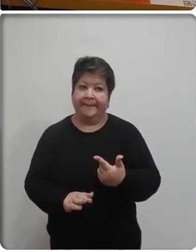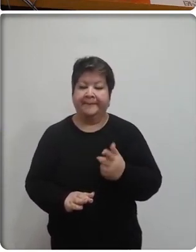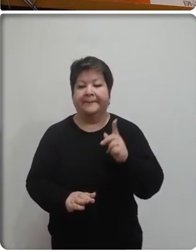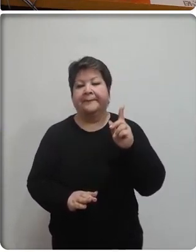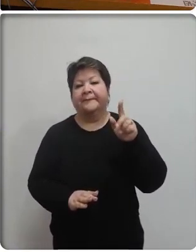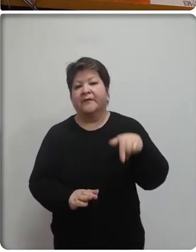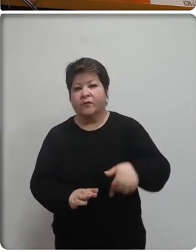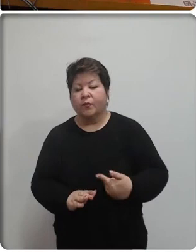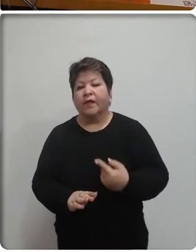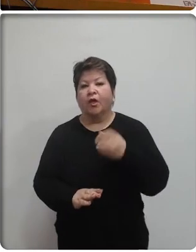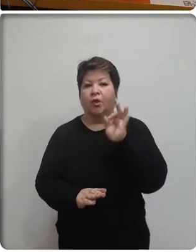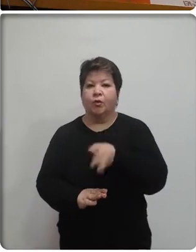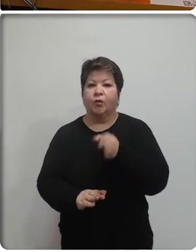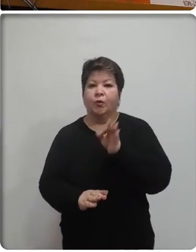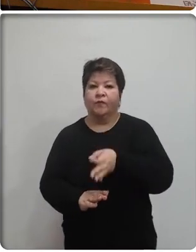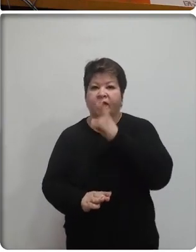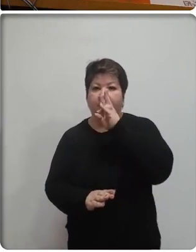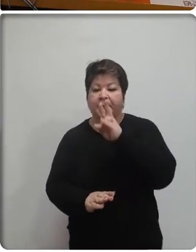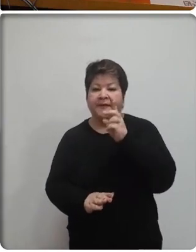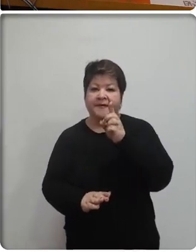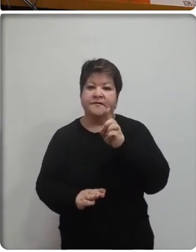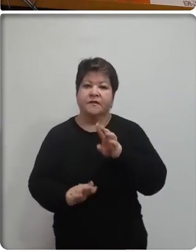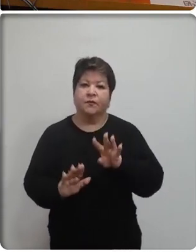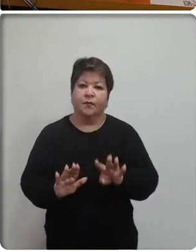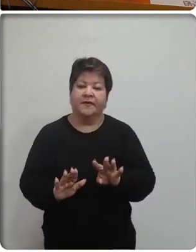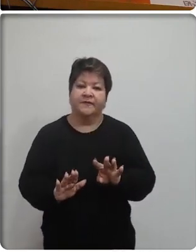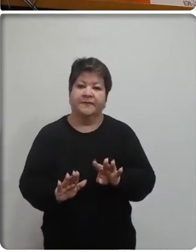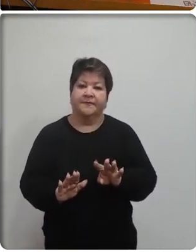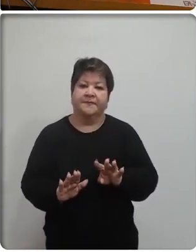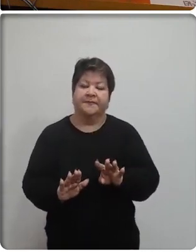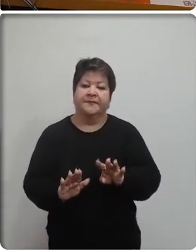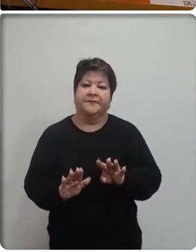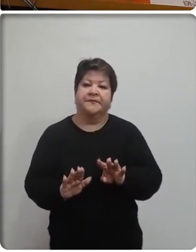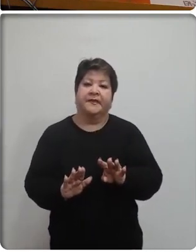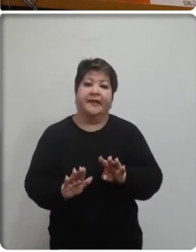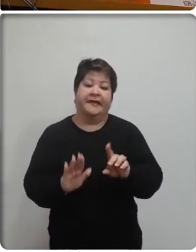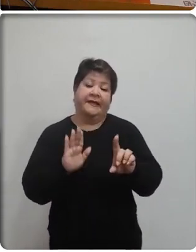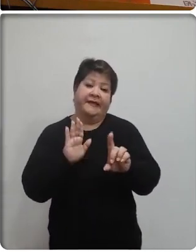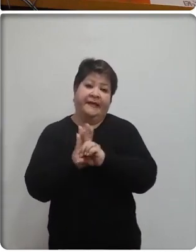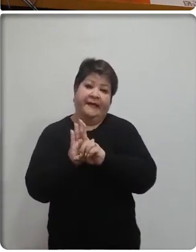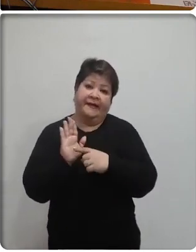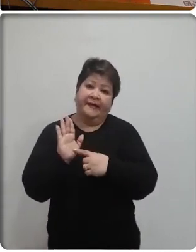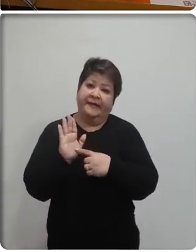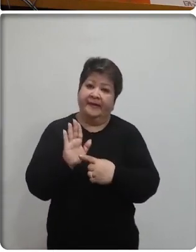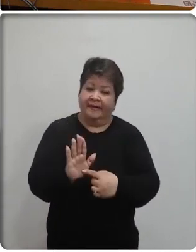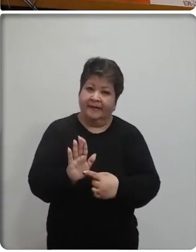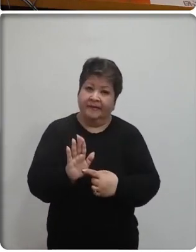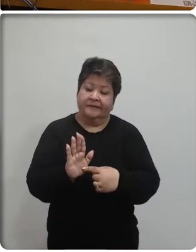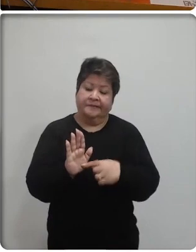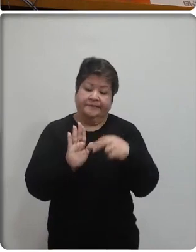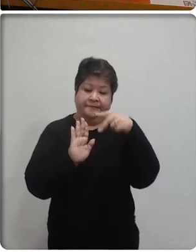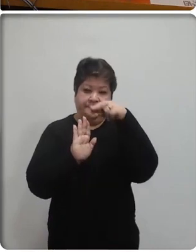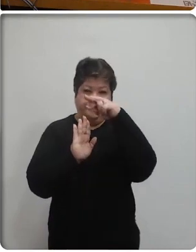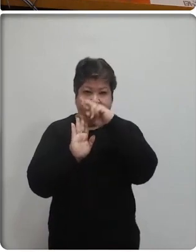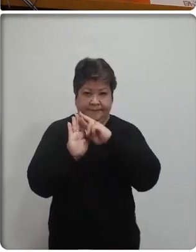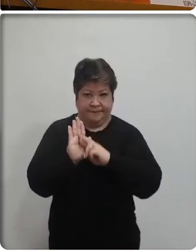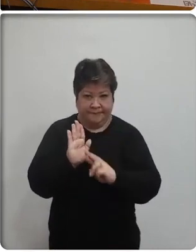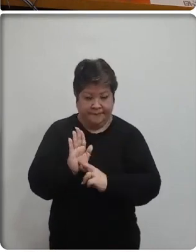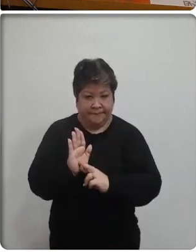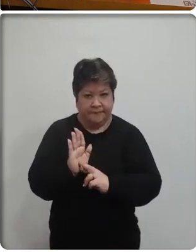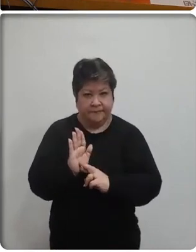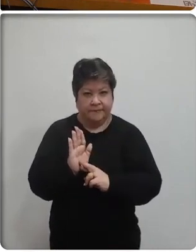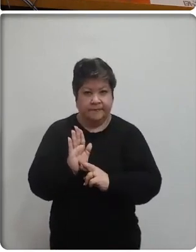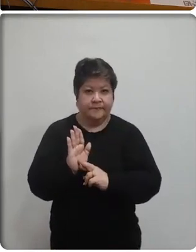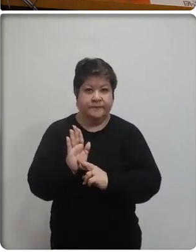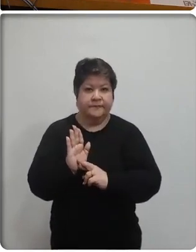surge en octubre del 2019, y es en el marco de esta ley y su decreto reglamentario que nos proponemos de alguna